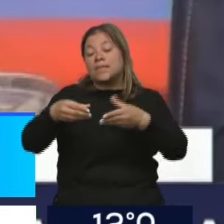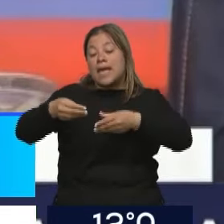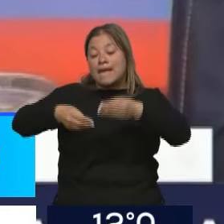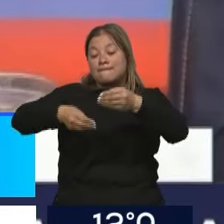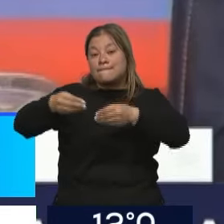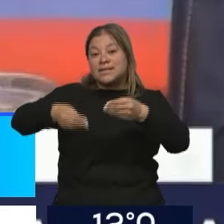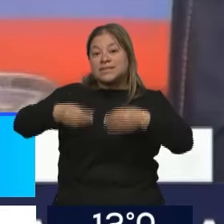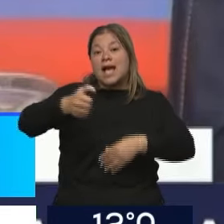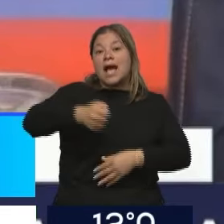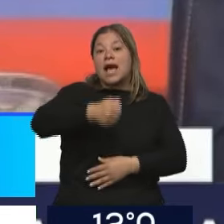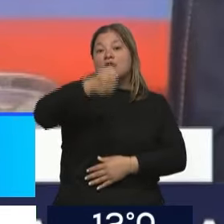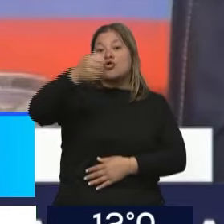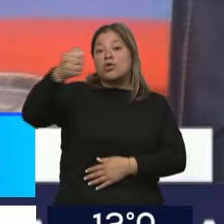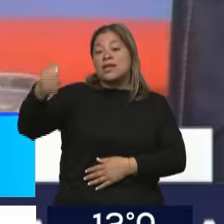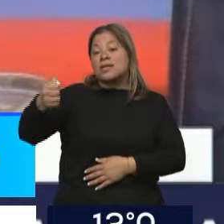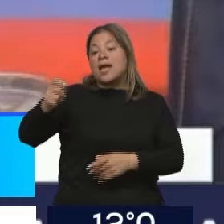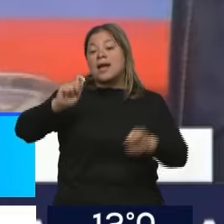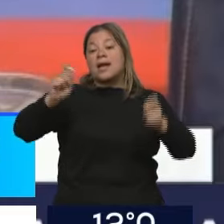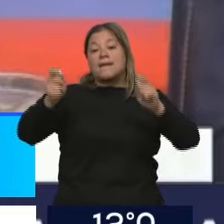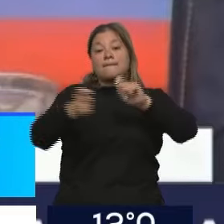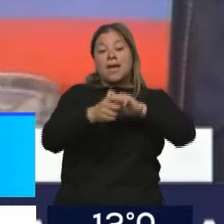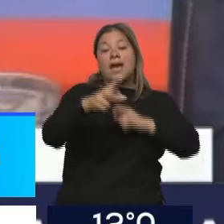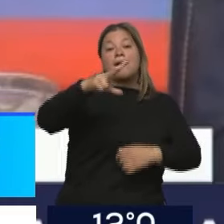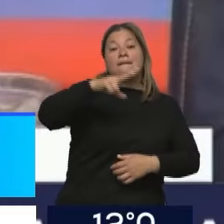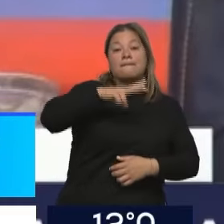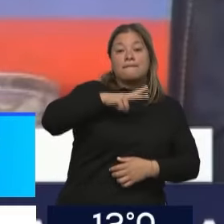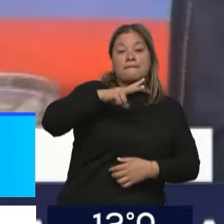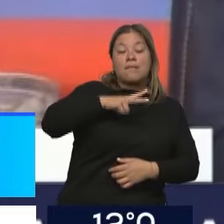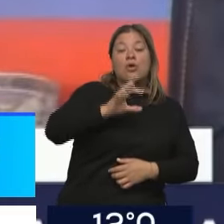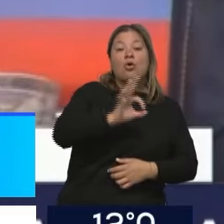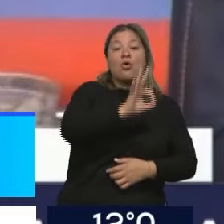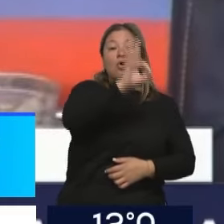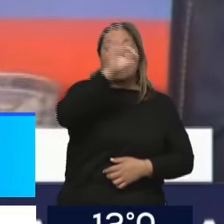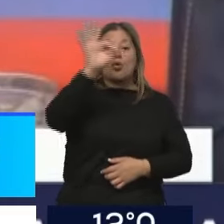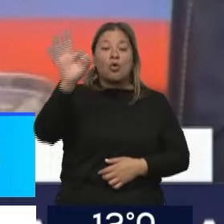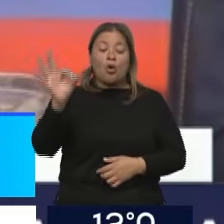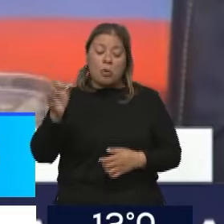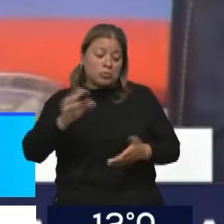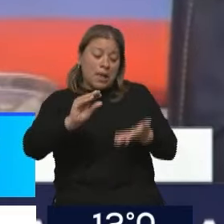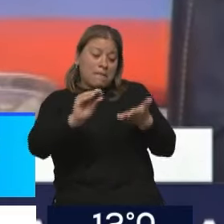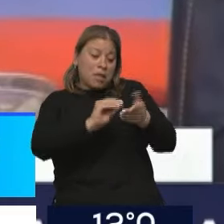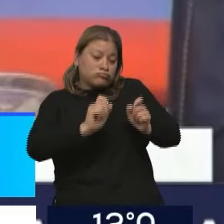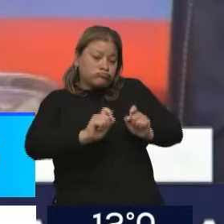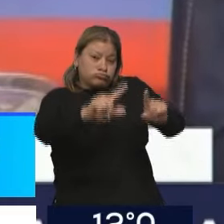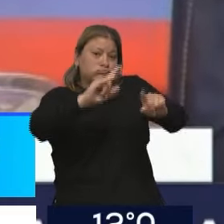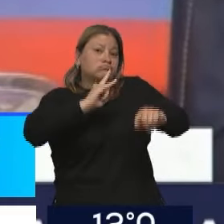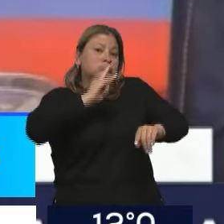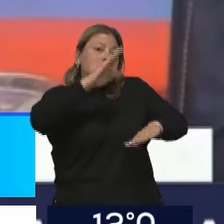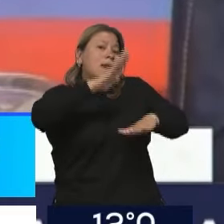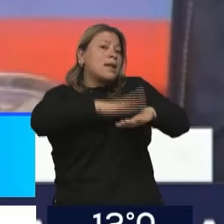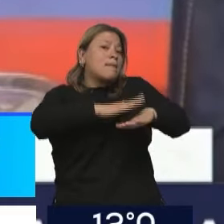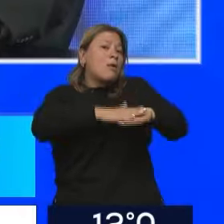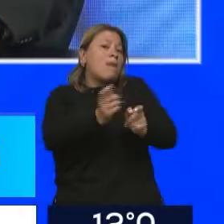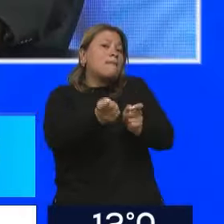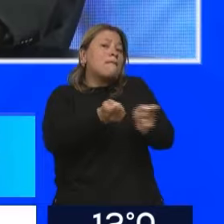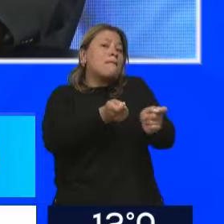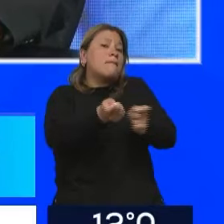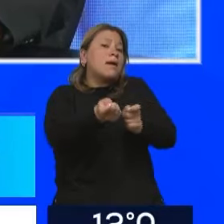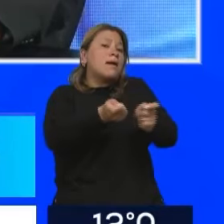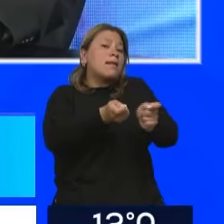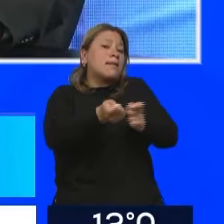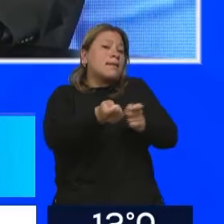la empresa o dejarla incluso en manos de los propios empleados. Hoy se usaron varios ejemplos, ya no